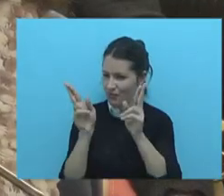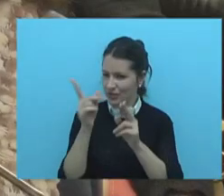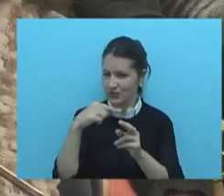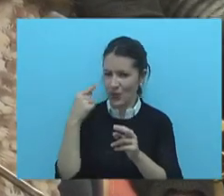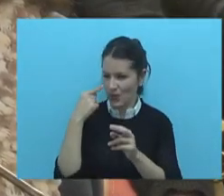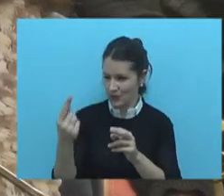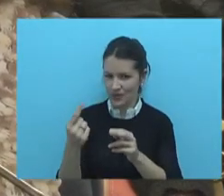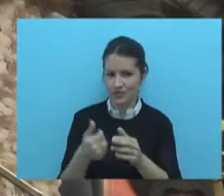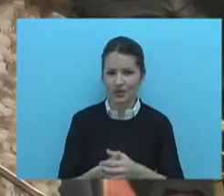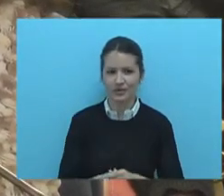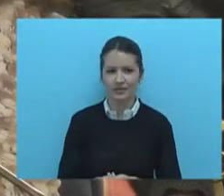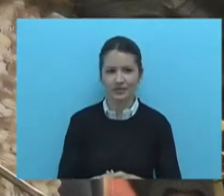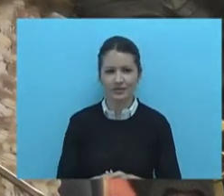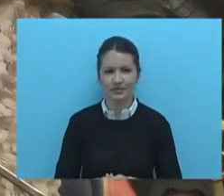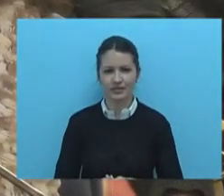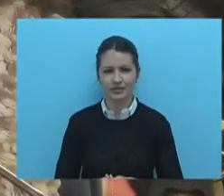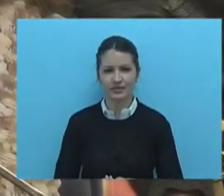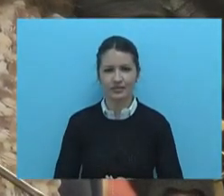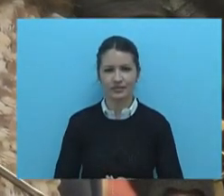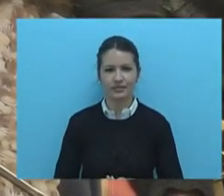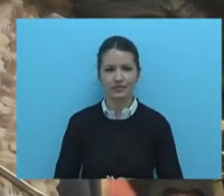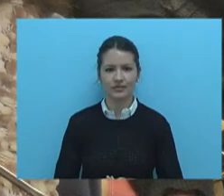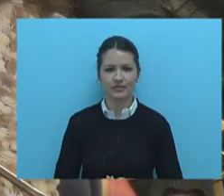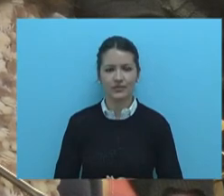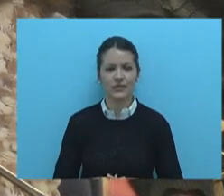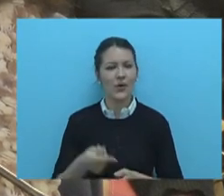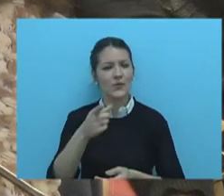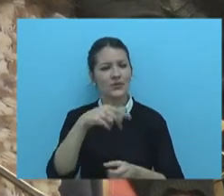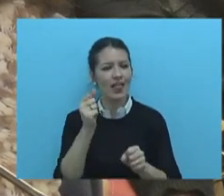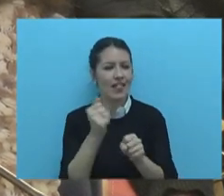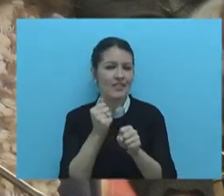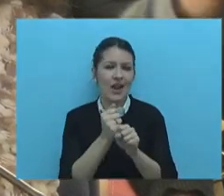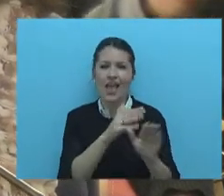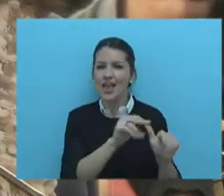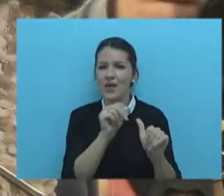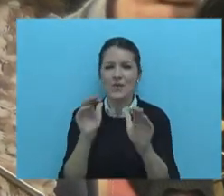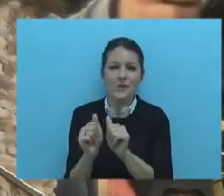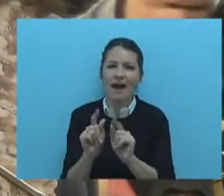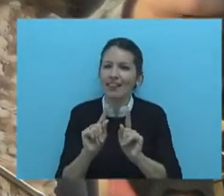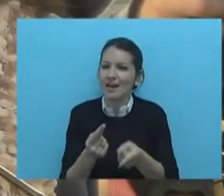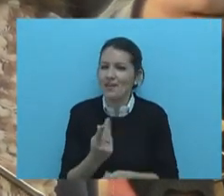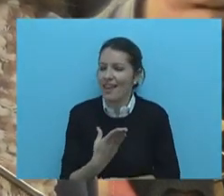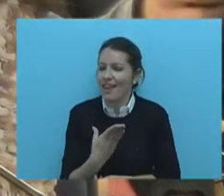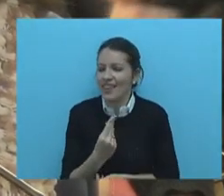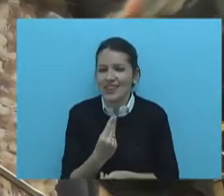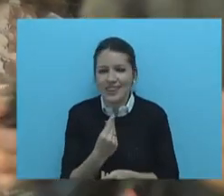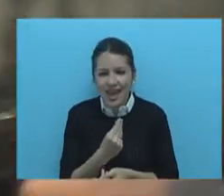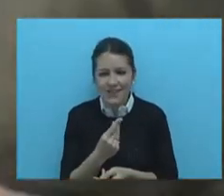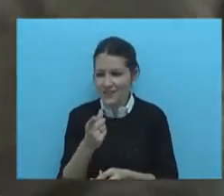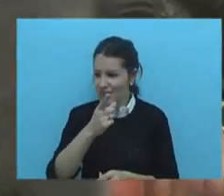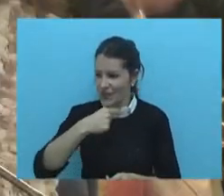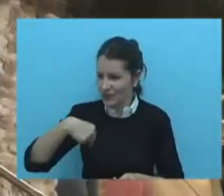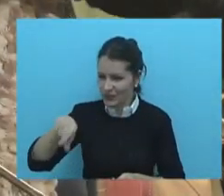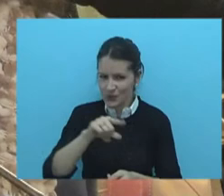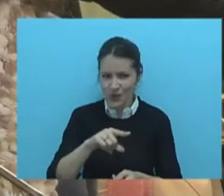porque veo que han trabajado con las mismas ganas, con la misma pasión y con los mismos nervios que seguramente también tenemos nosotros